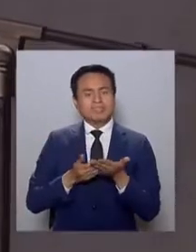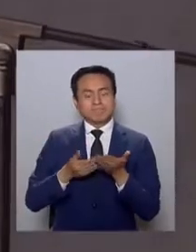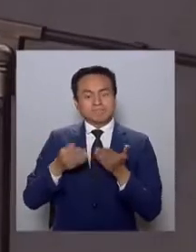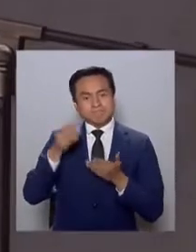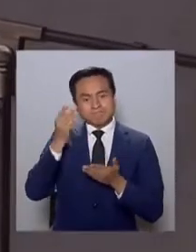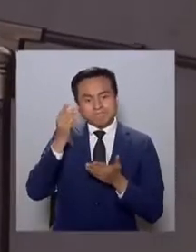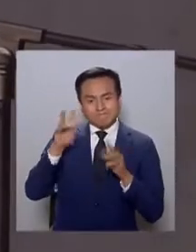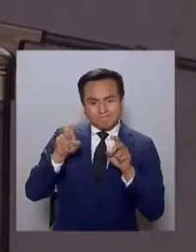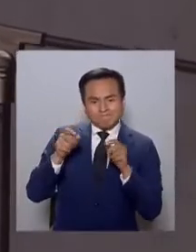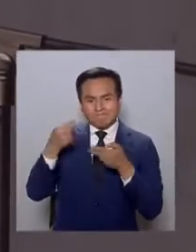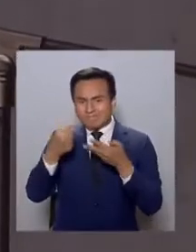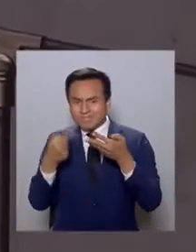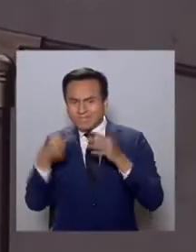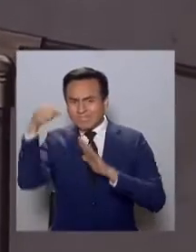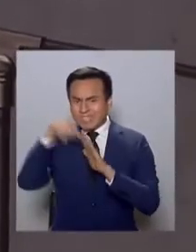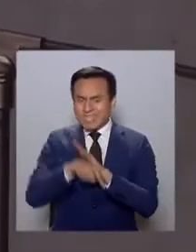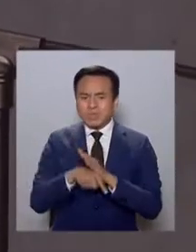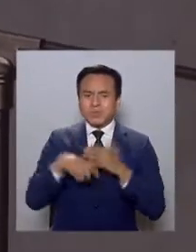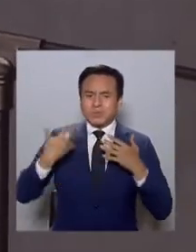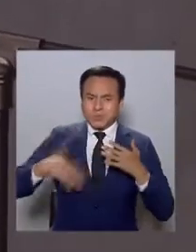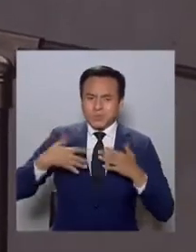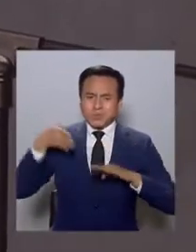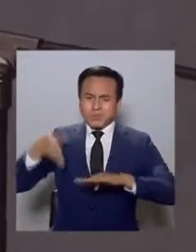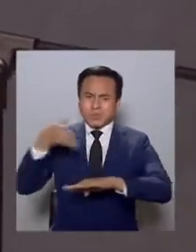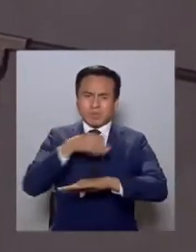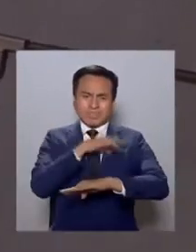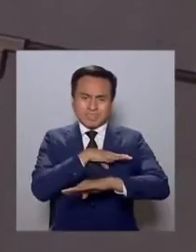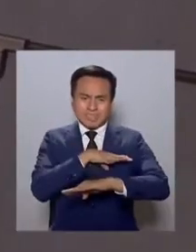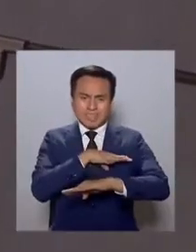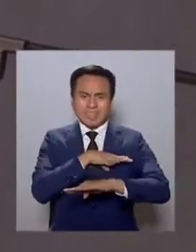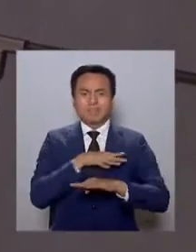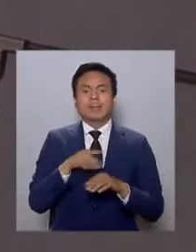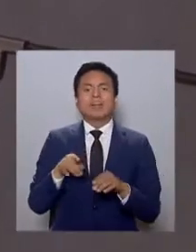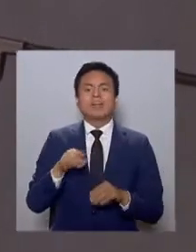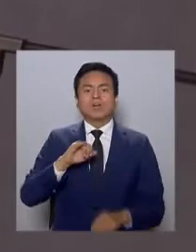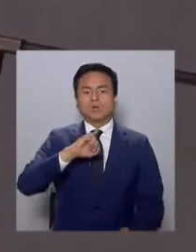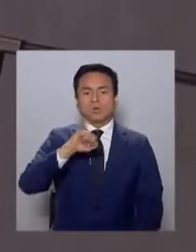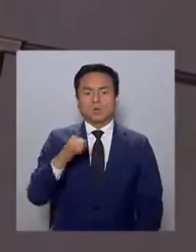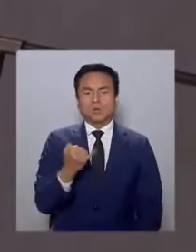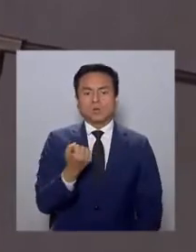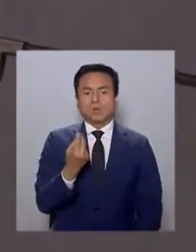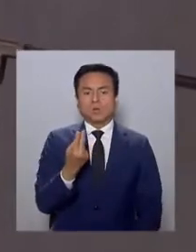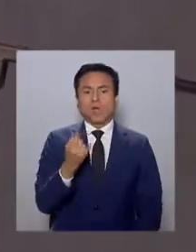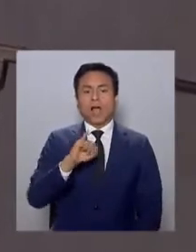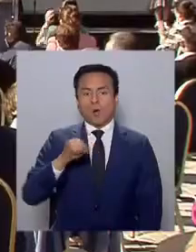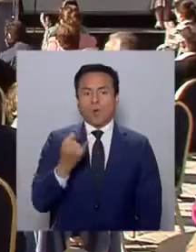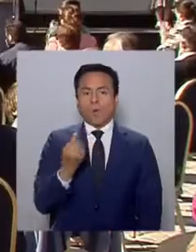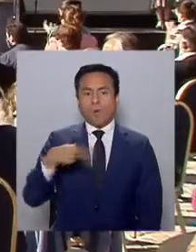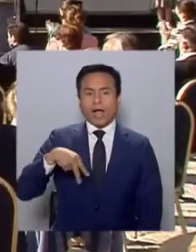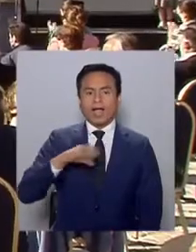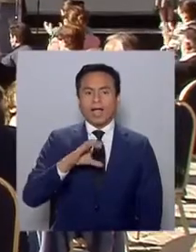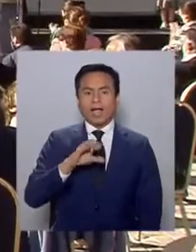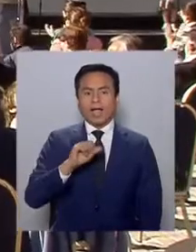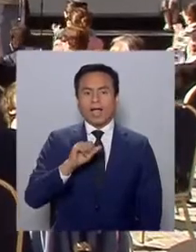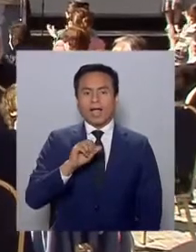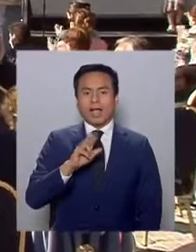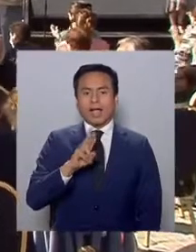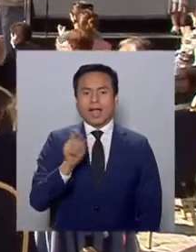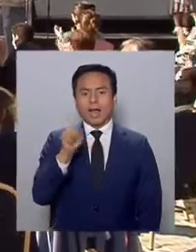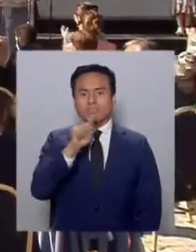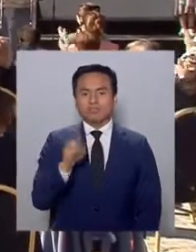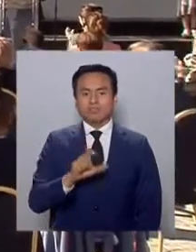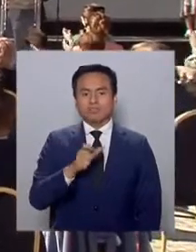interesantes en un ministerio intenso que va a tener que recorrer todo Chile. Le doy la bienvenida a don Juan Carlos García Pérez de Arce.